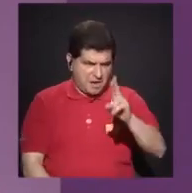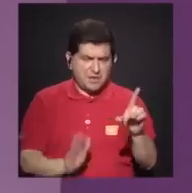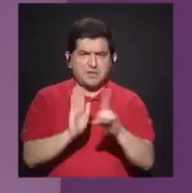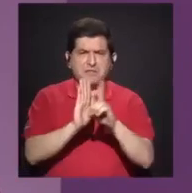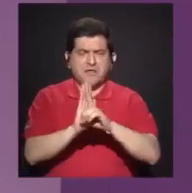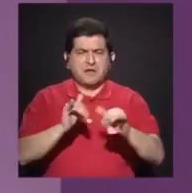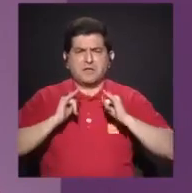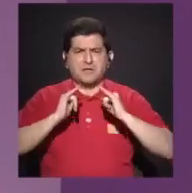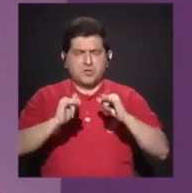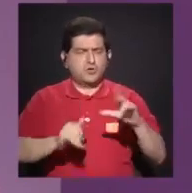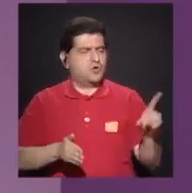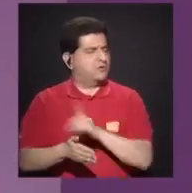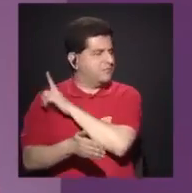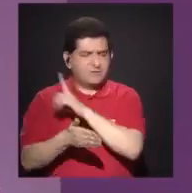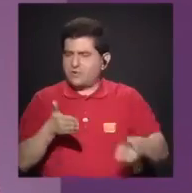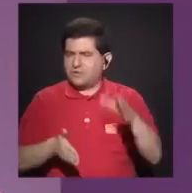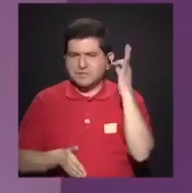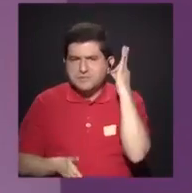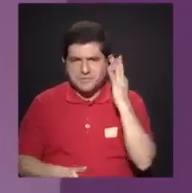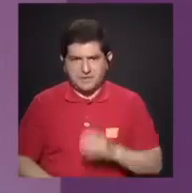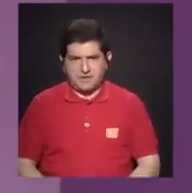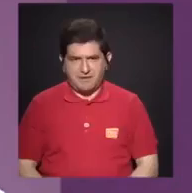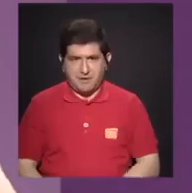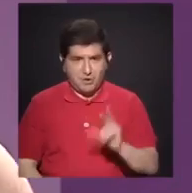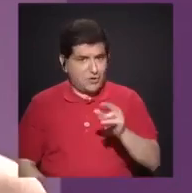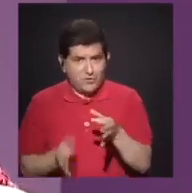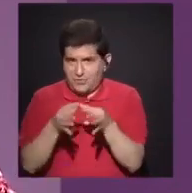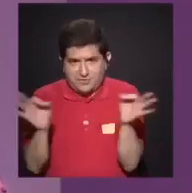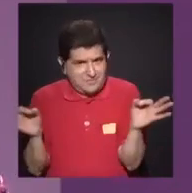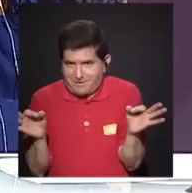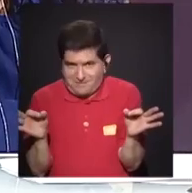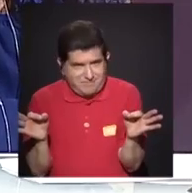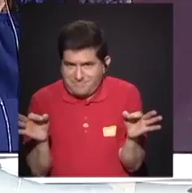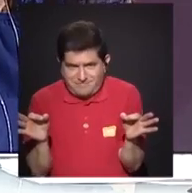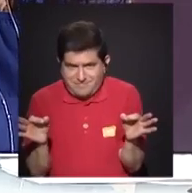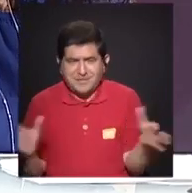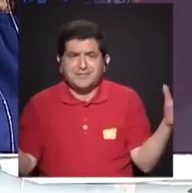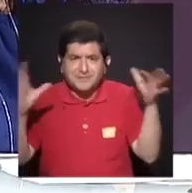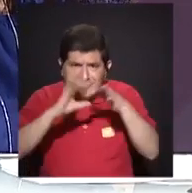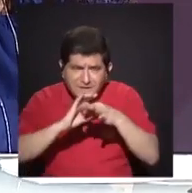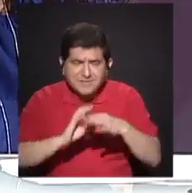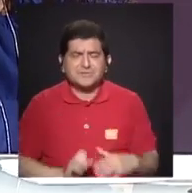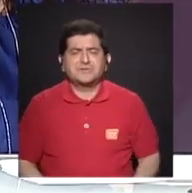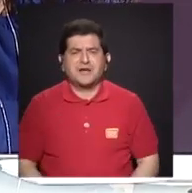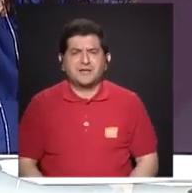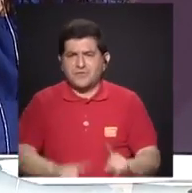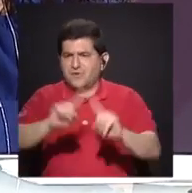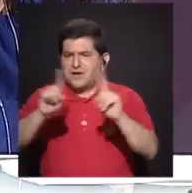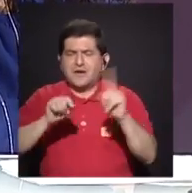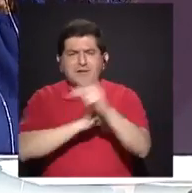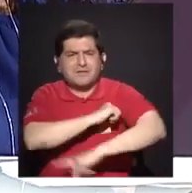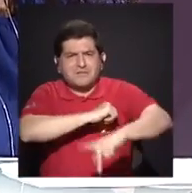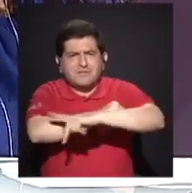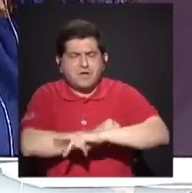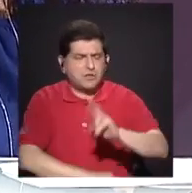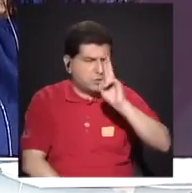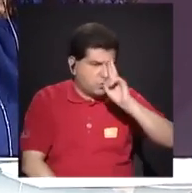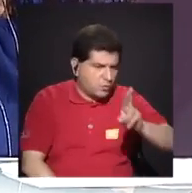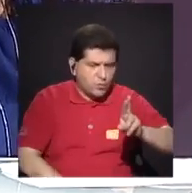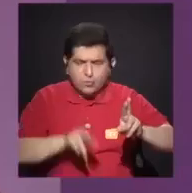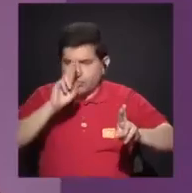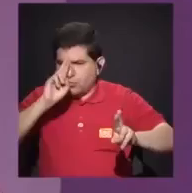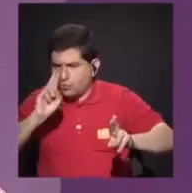derecho a la igualdad y la no discriminación de las mujeres, que no es gratuito, justamente tiene que ver con el hecho de que los estados han ido